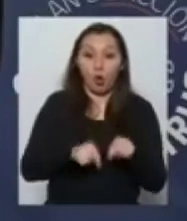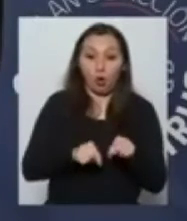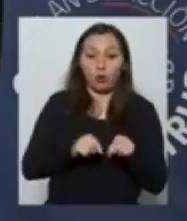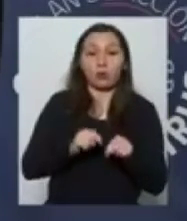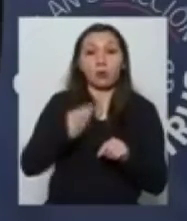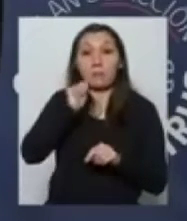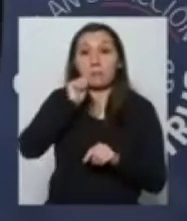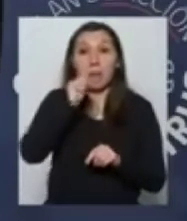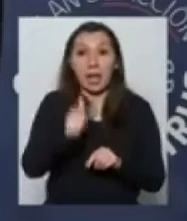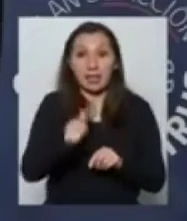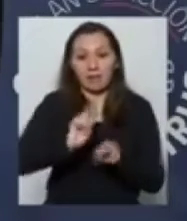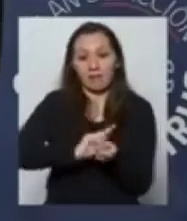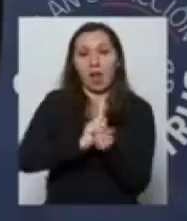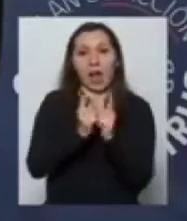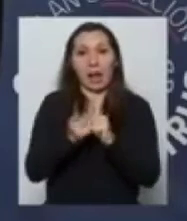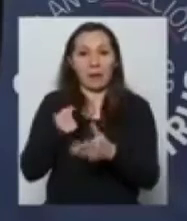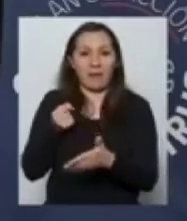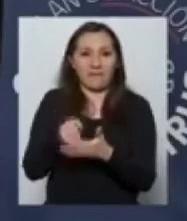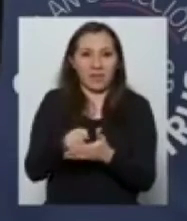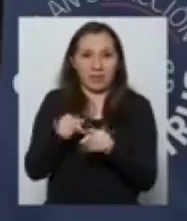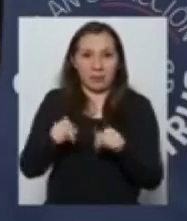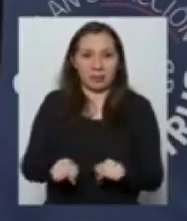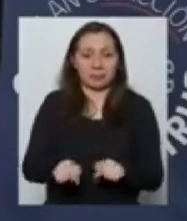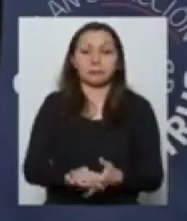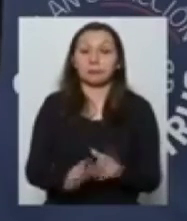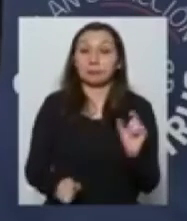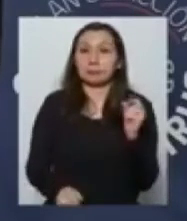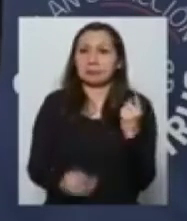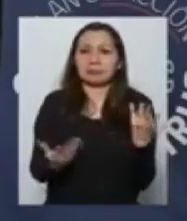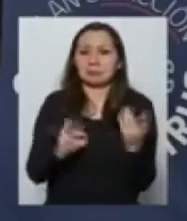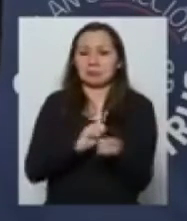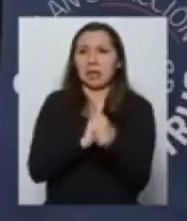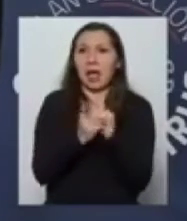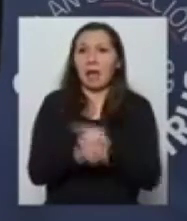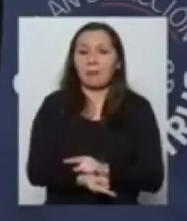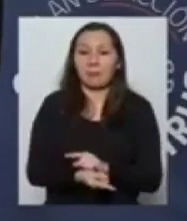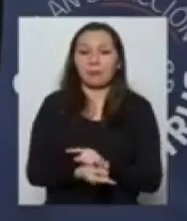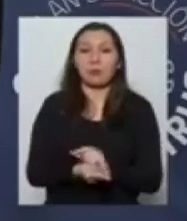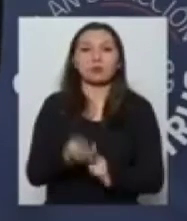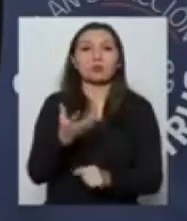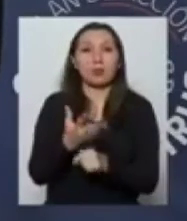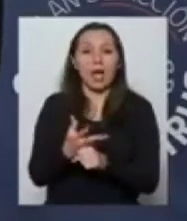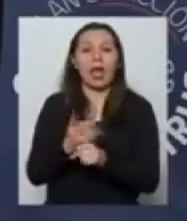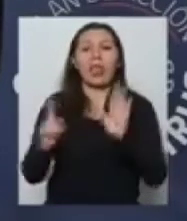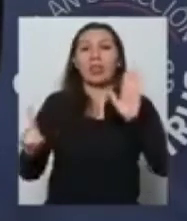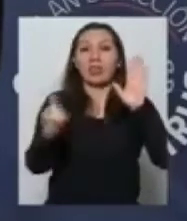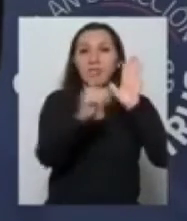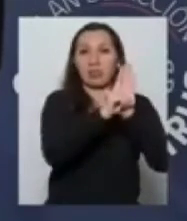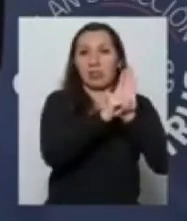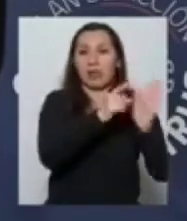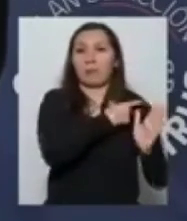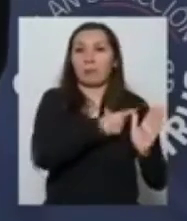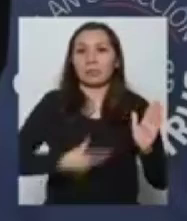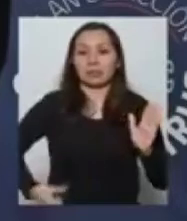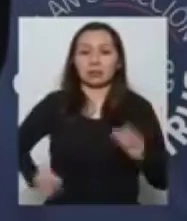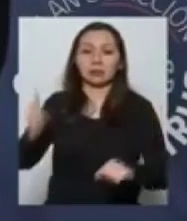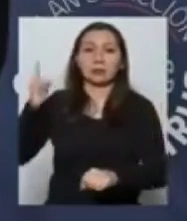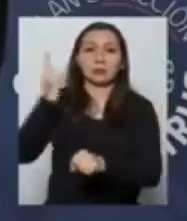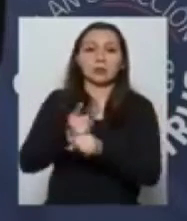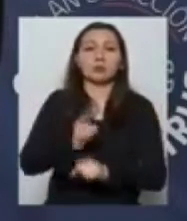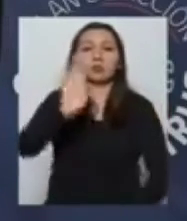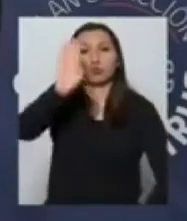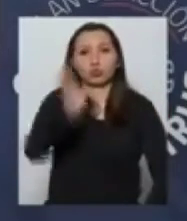y mañana, fin de mes. El primero es que existe un decreto presidencial que